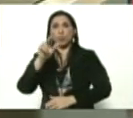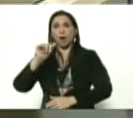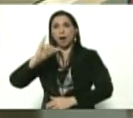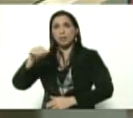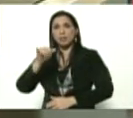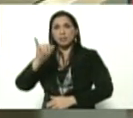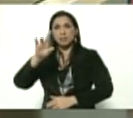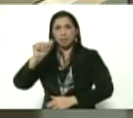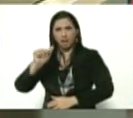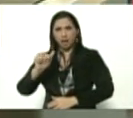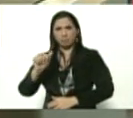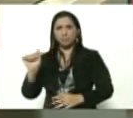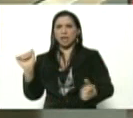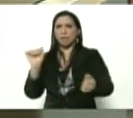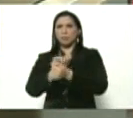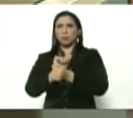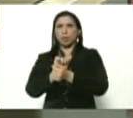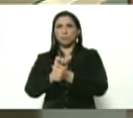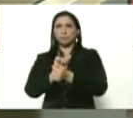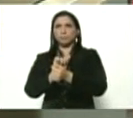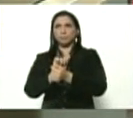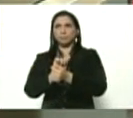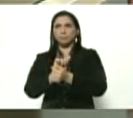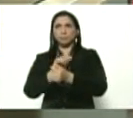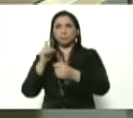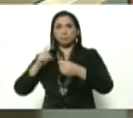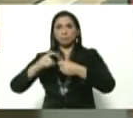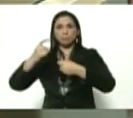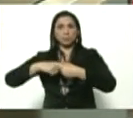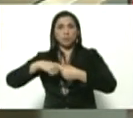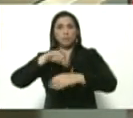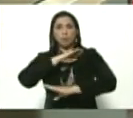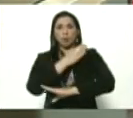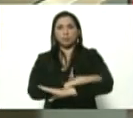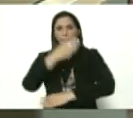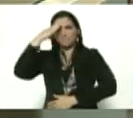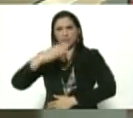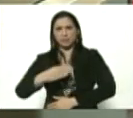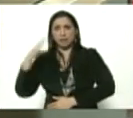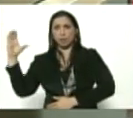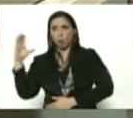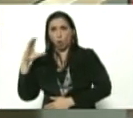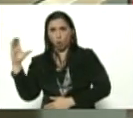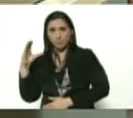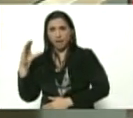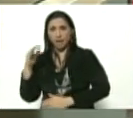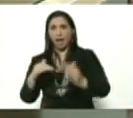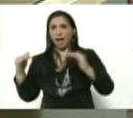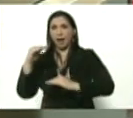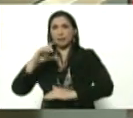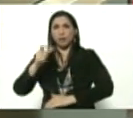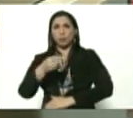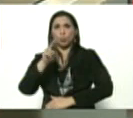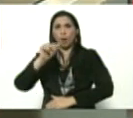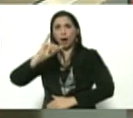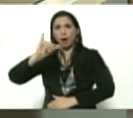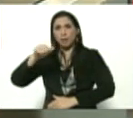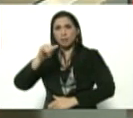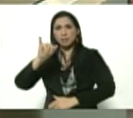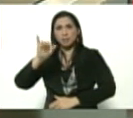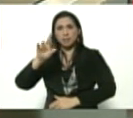capturada por miembros de las fuerzas militares colombianas en la Alta Guajira.